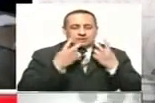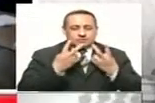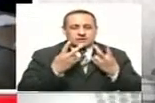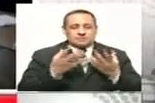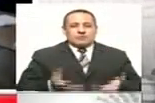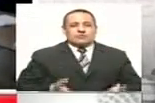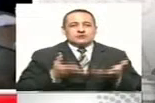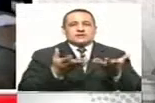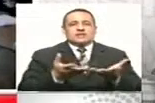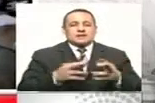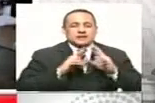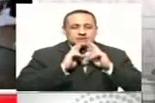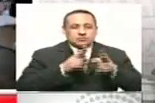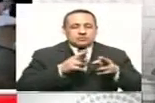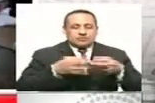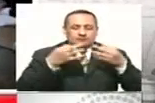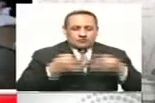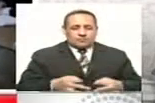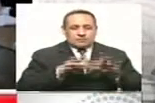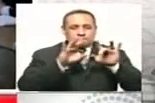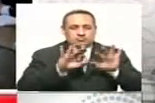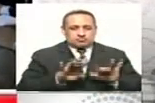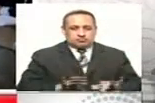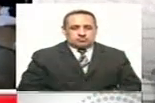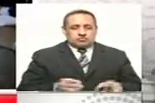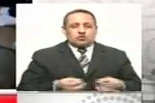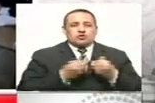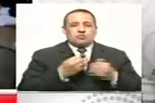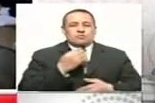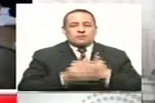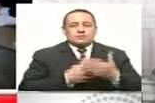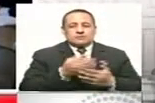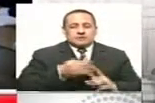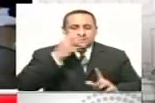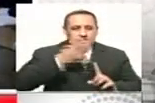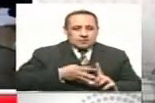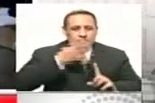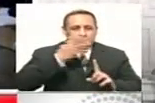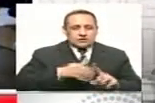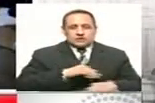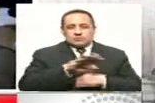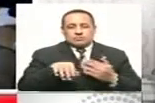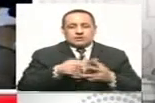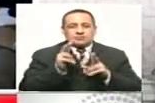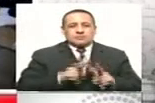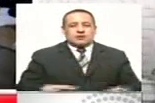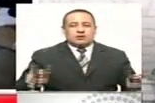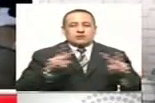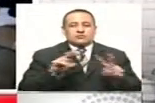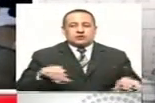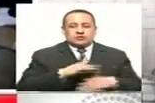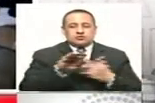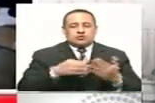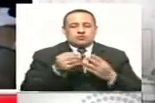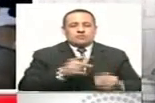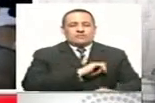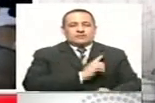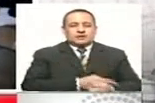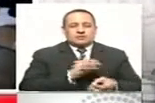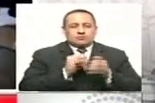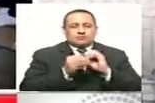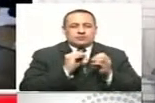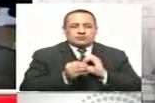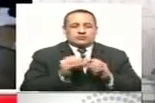a responderles formalmente, además, cómo vamos haciendo esta evaluación y el resultado de cómo fortalecemos la